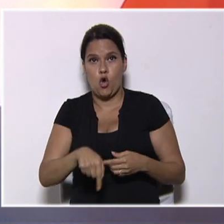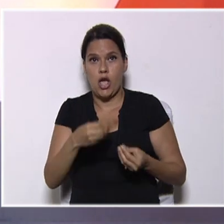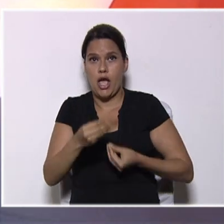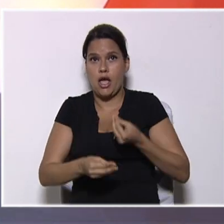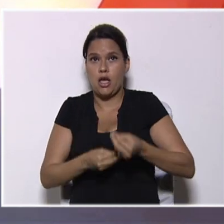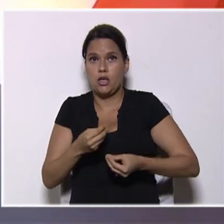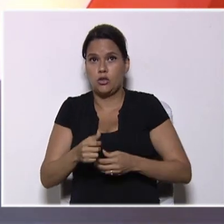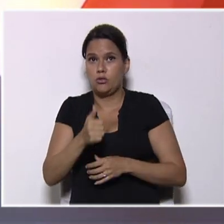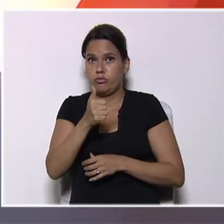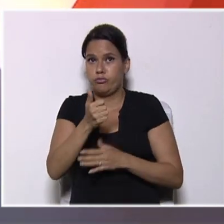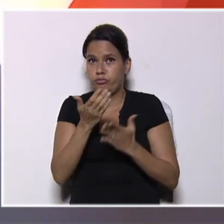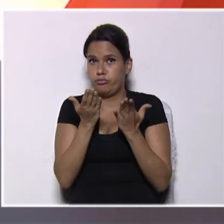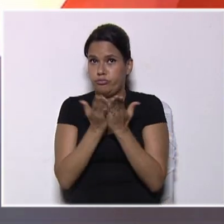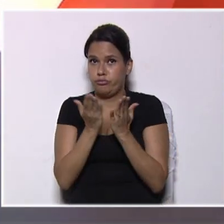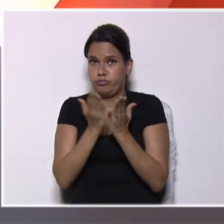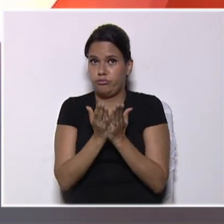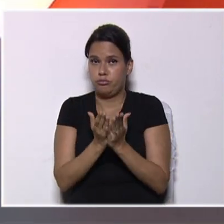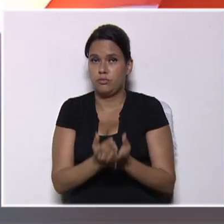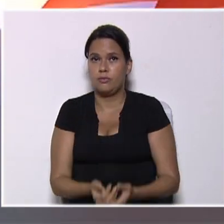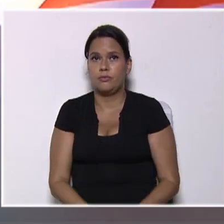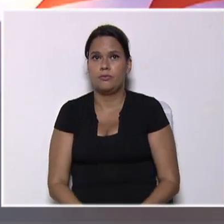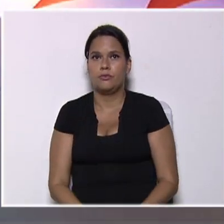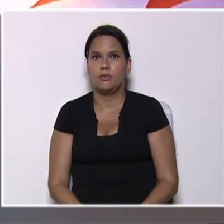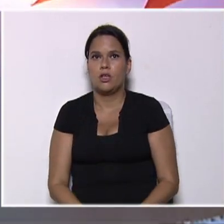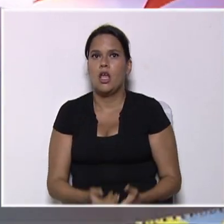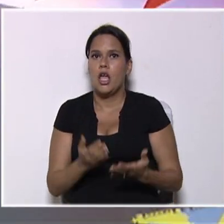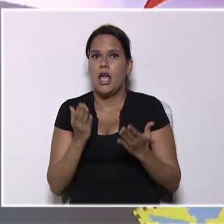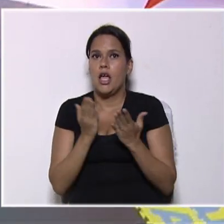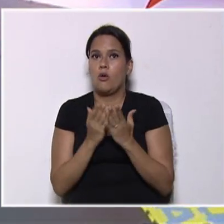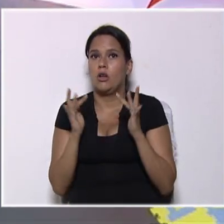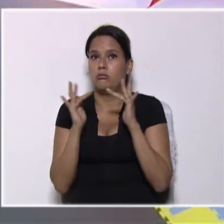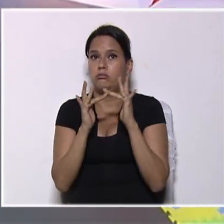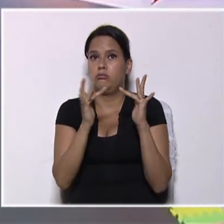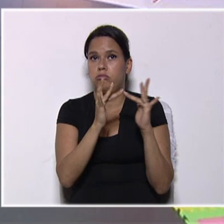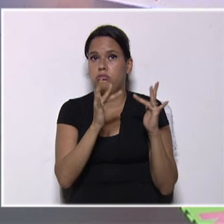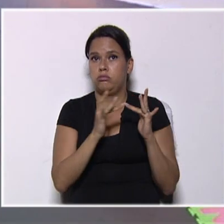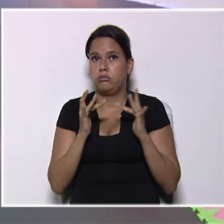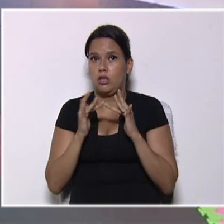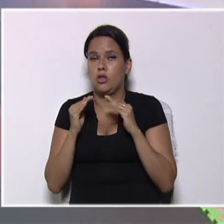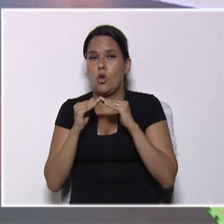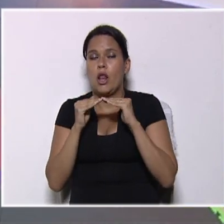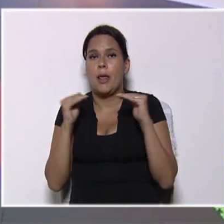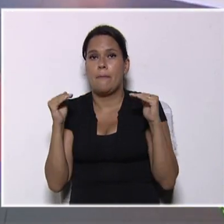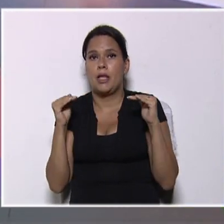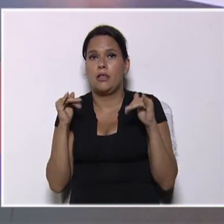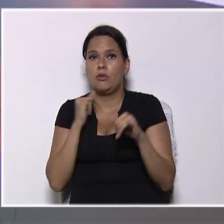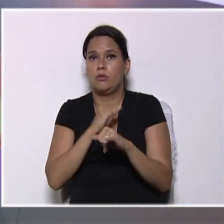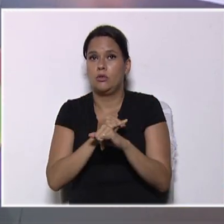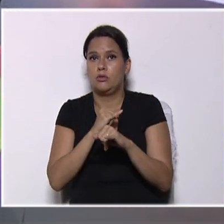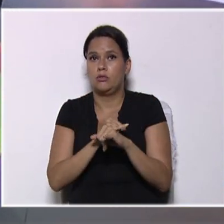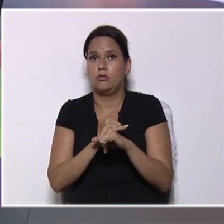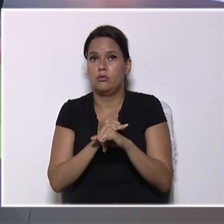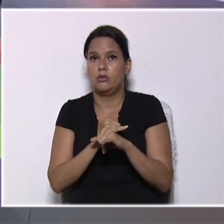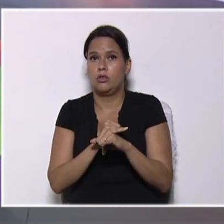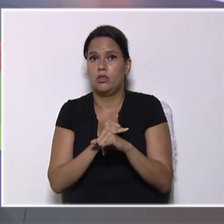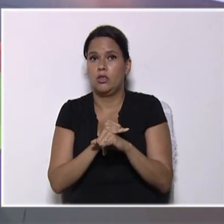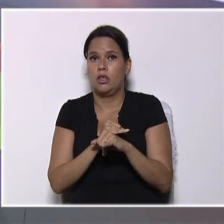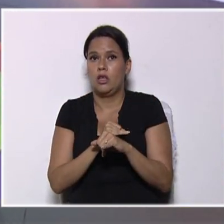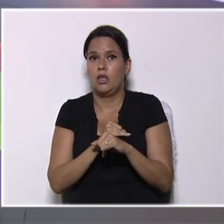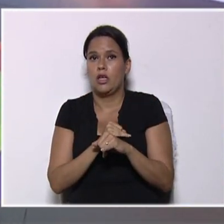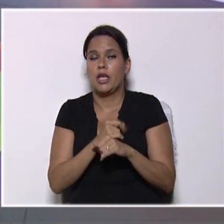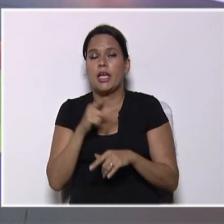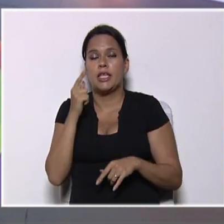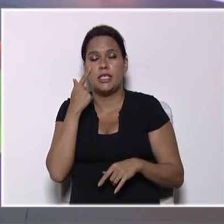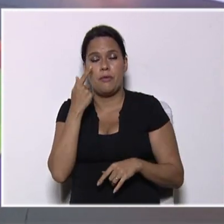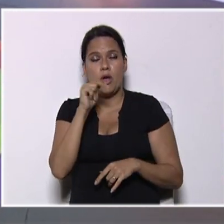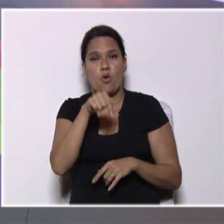una maravillosa escuela. Escuela que está conectada además en todas las plataformas digitales que aparecen de inmediato en nuestra pantalla. Por